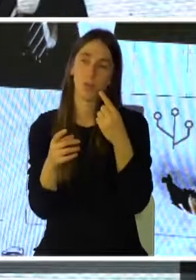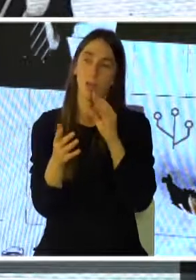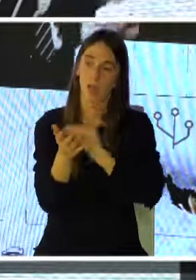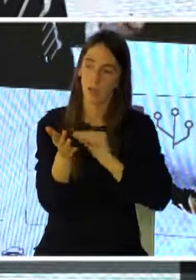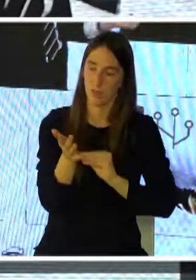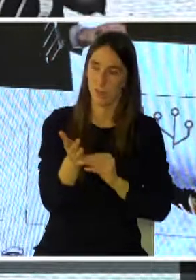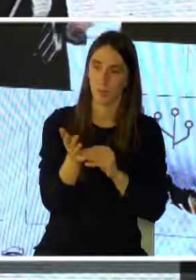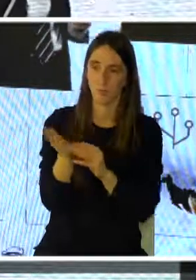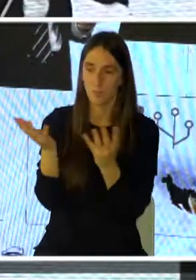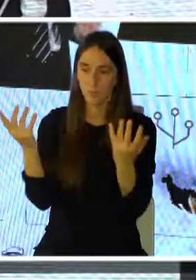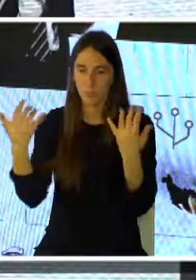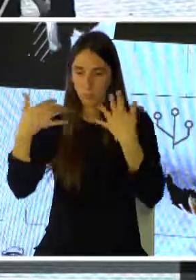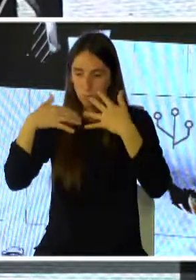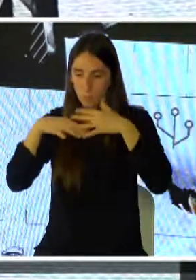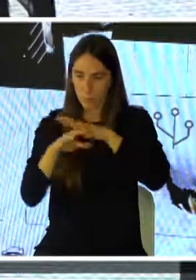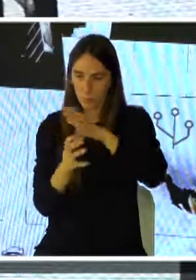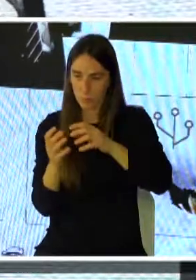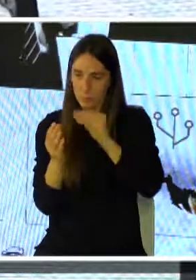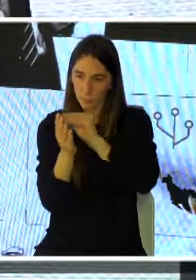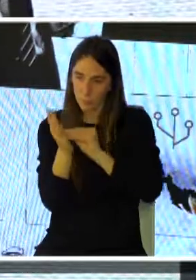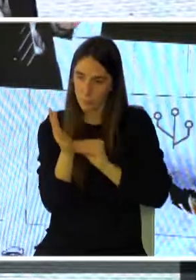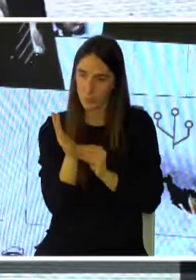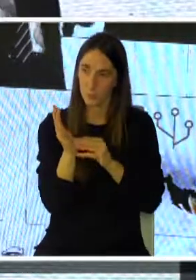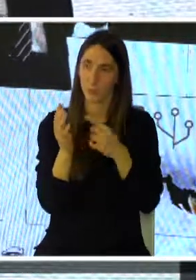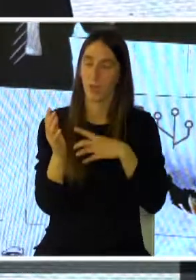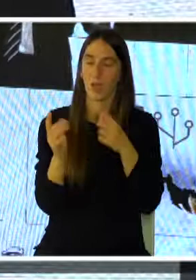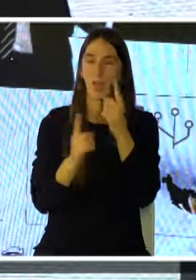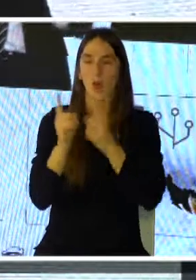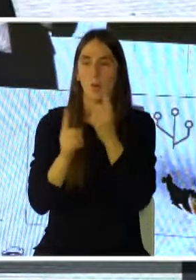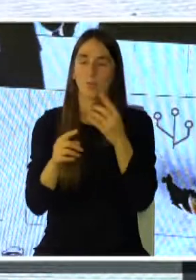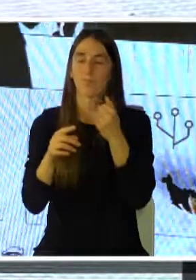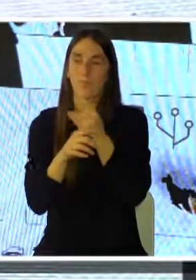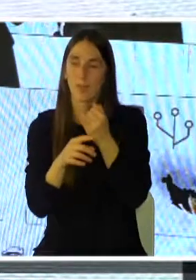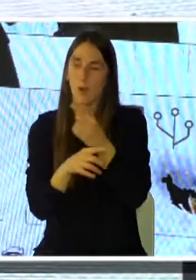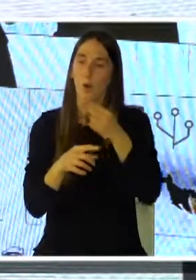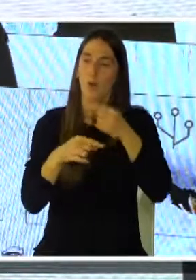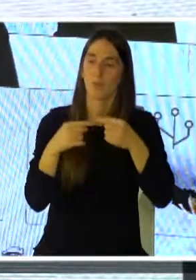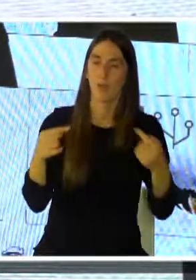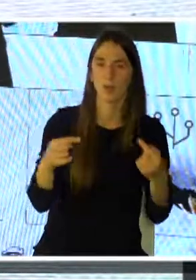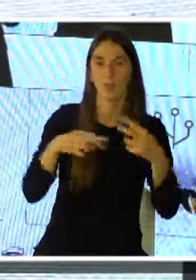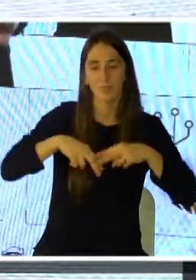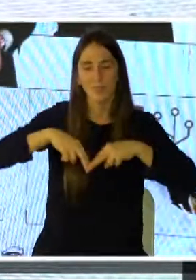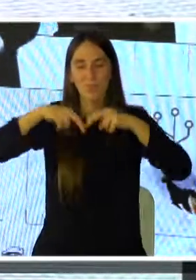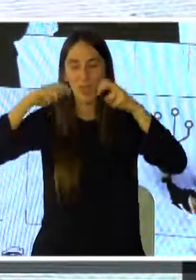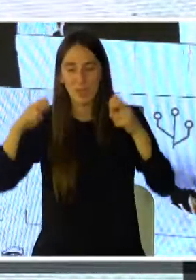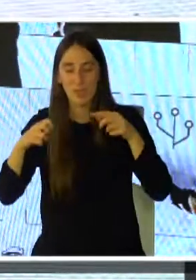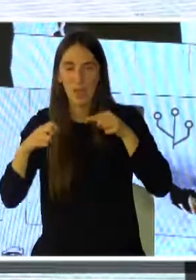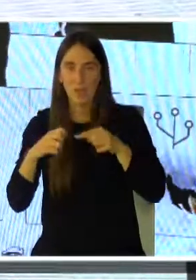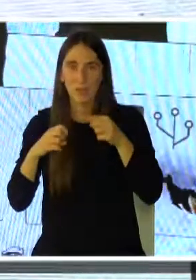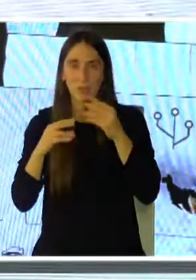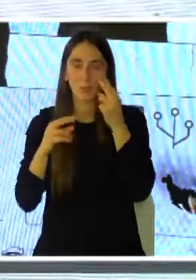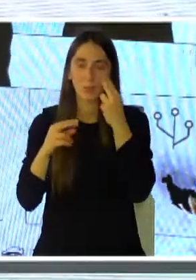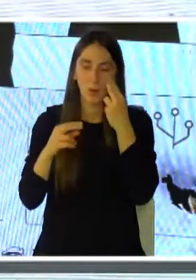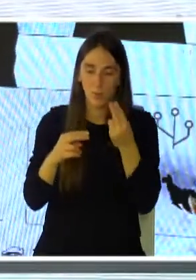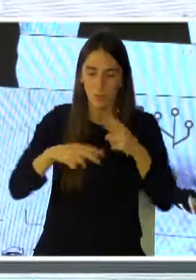esa información y ahí, bueno, sí, ya detectamos eventos atípicos, que esos eventos atípicos, que hay casos a analizar, bueno, luego